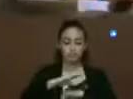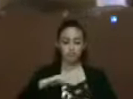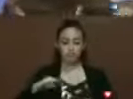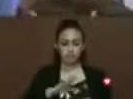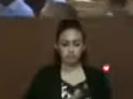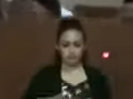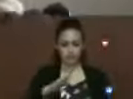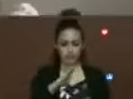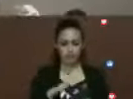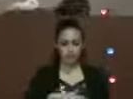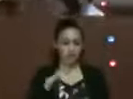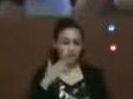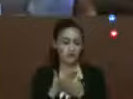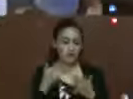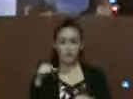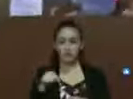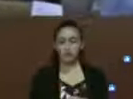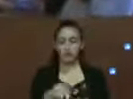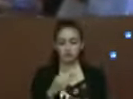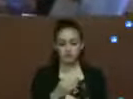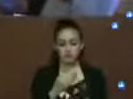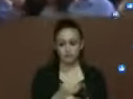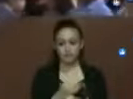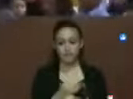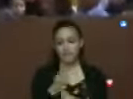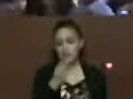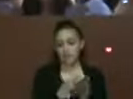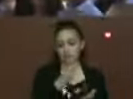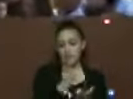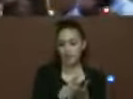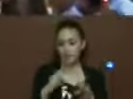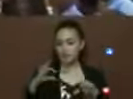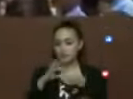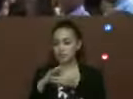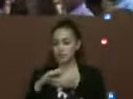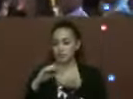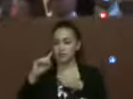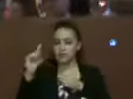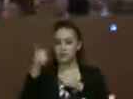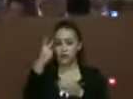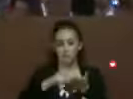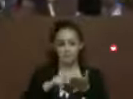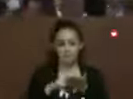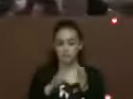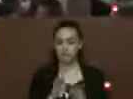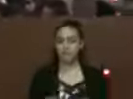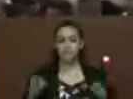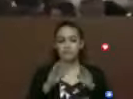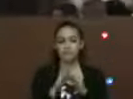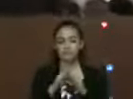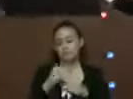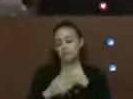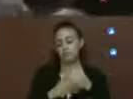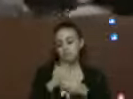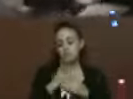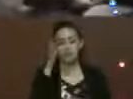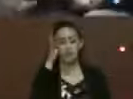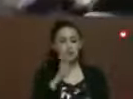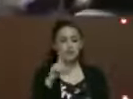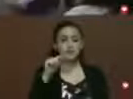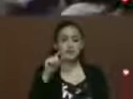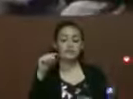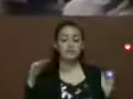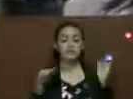Es más ahora en las condiciones del peso, la relación peso-dólar, pues es una cantidad muy importante. Estás hablando de cerca de 70